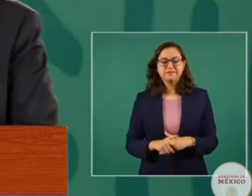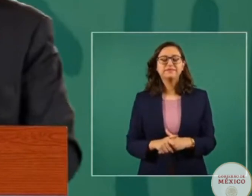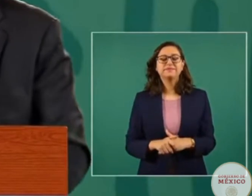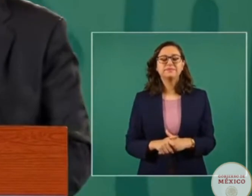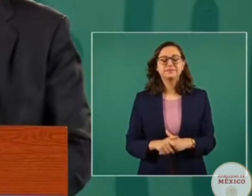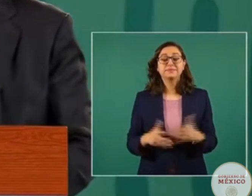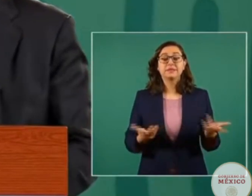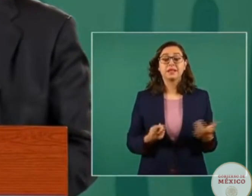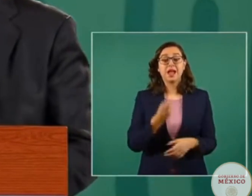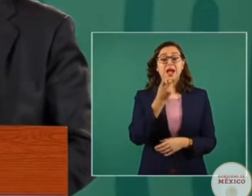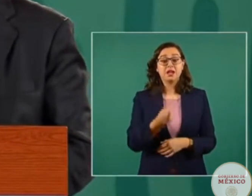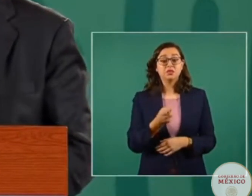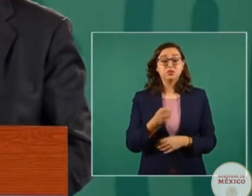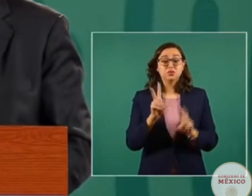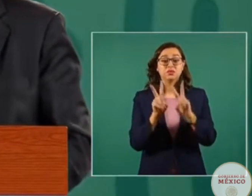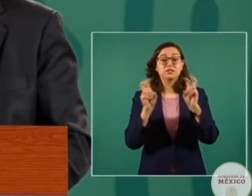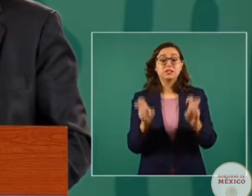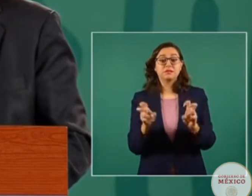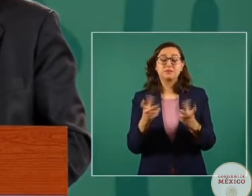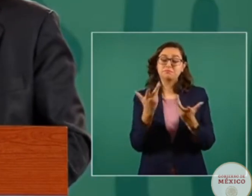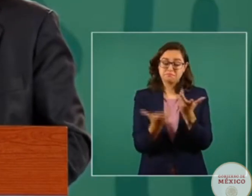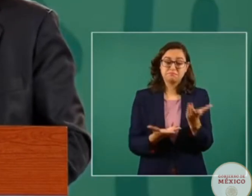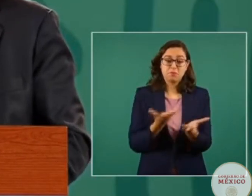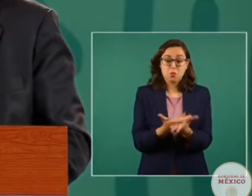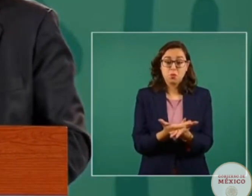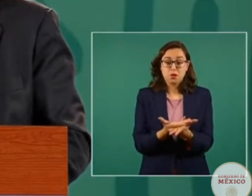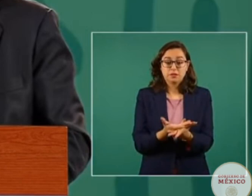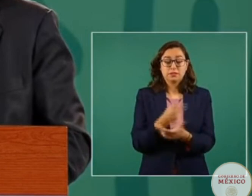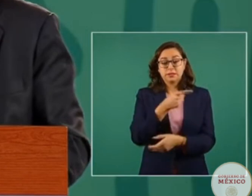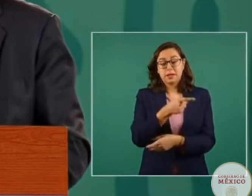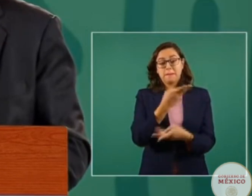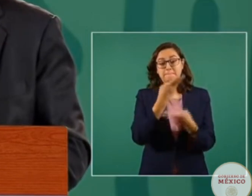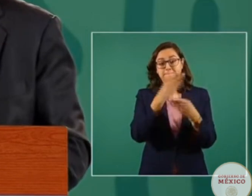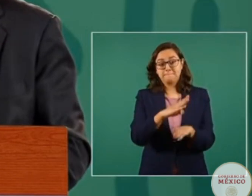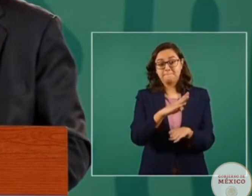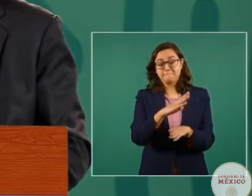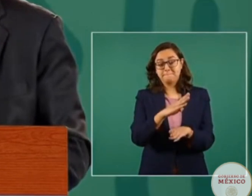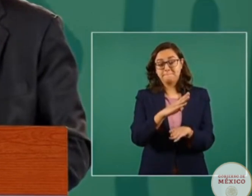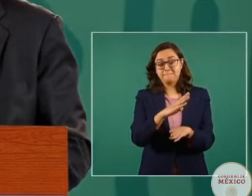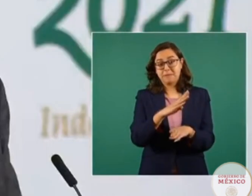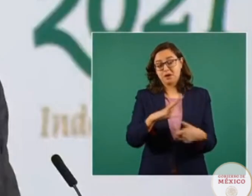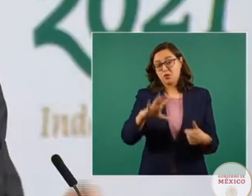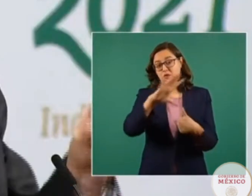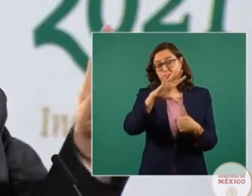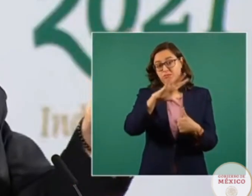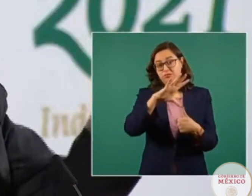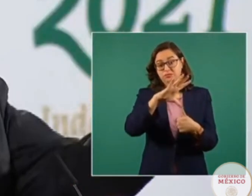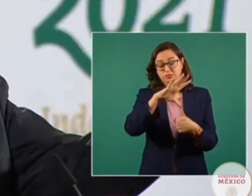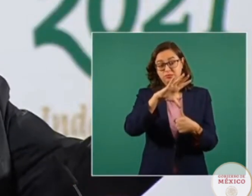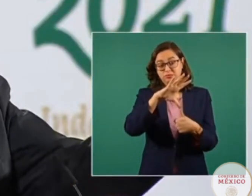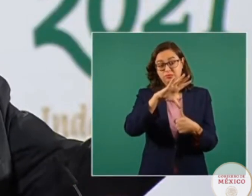que es retomar lo que fue el espíritu original del Banco de América del Norte, que como ustedes recordarán se logró